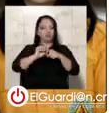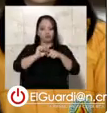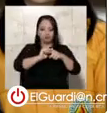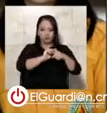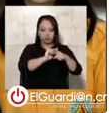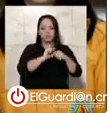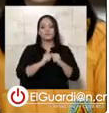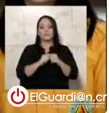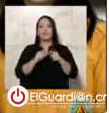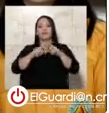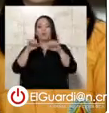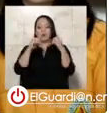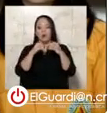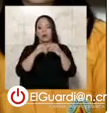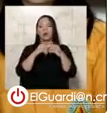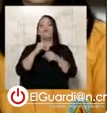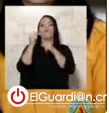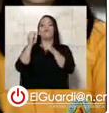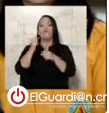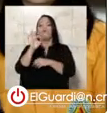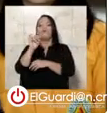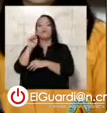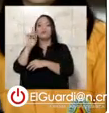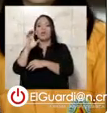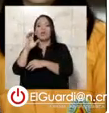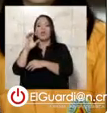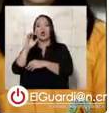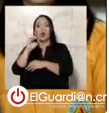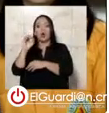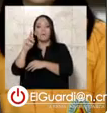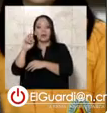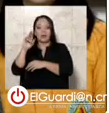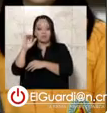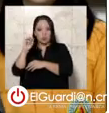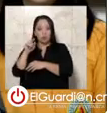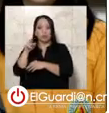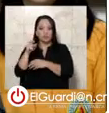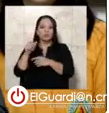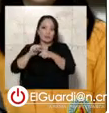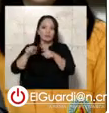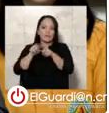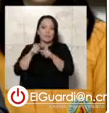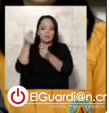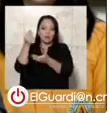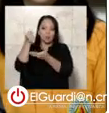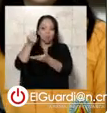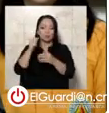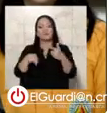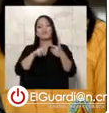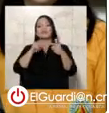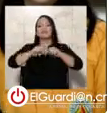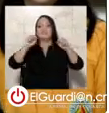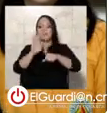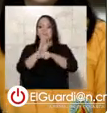Igualmente organismos como Fondo de Cooperación, que no solo nos ha ayudado con las capacitaciones, sino también con recursos. Igualmente, a través del Sistema